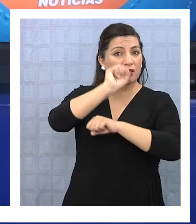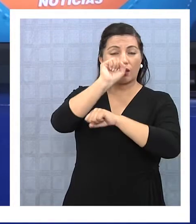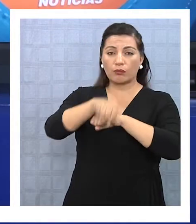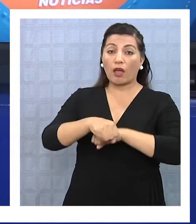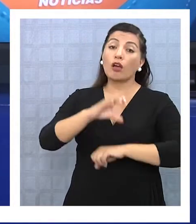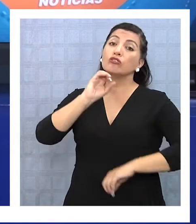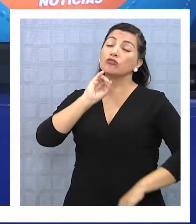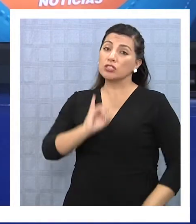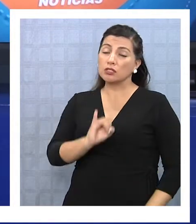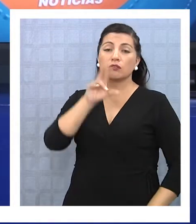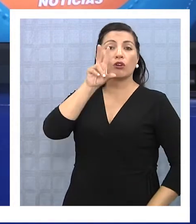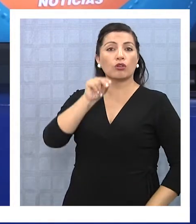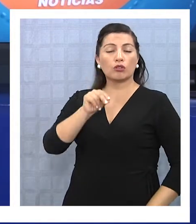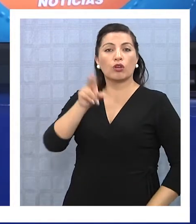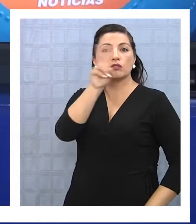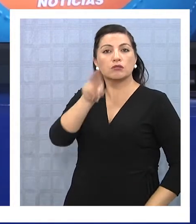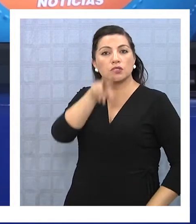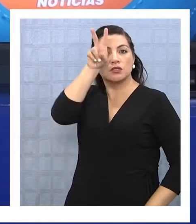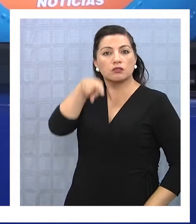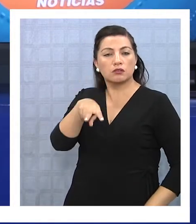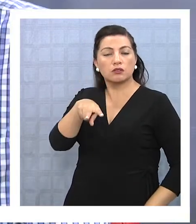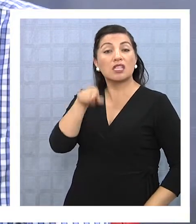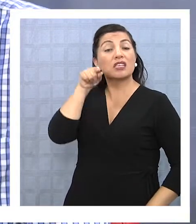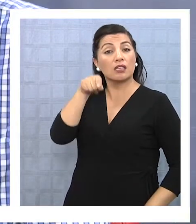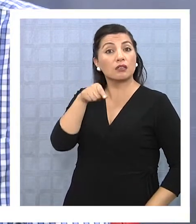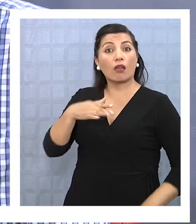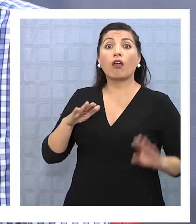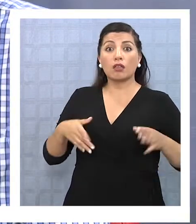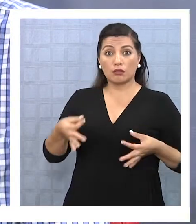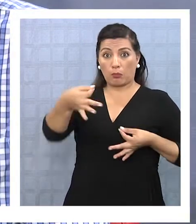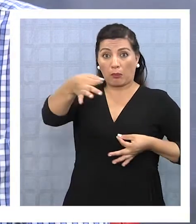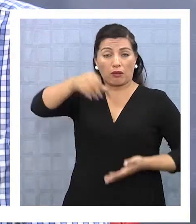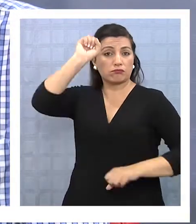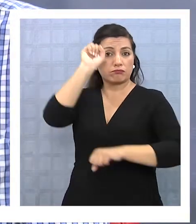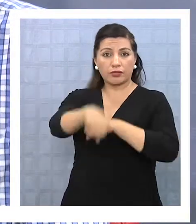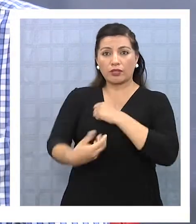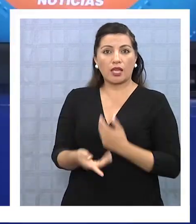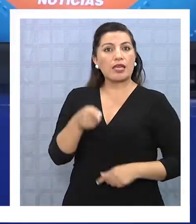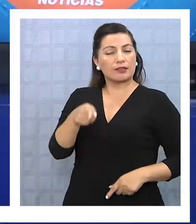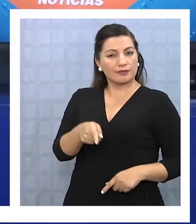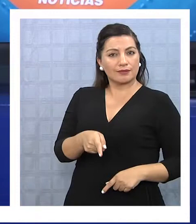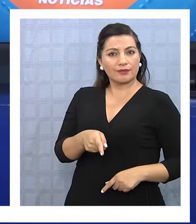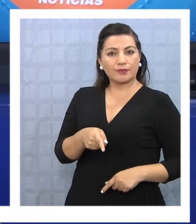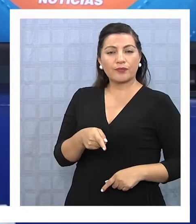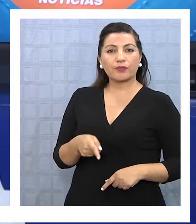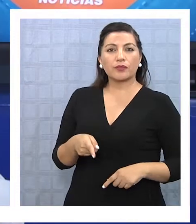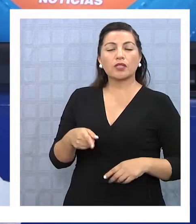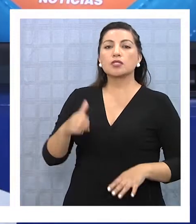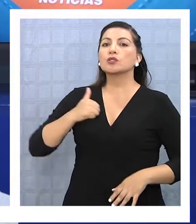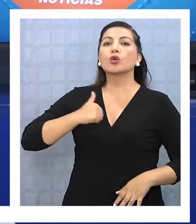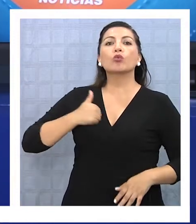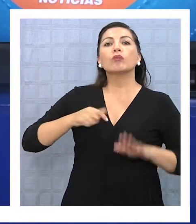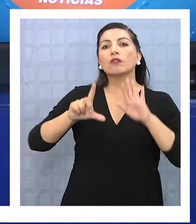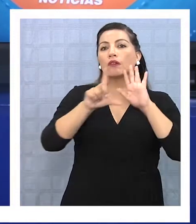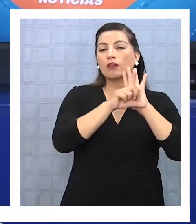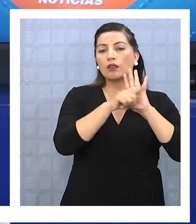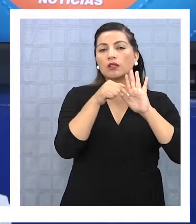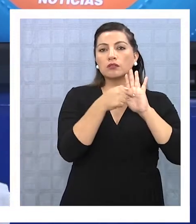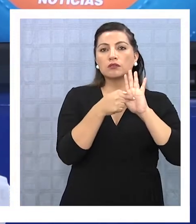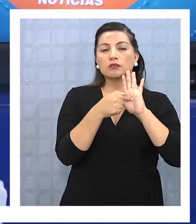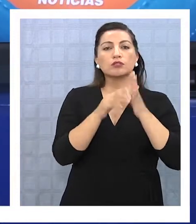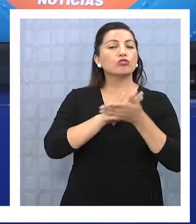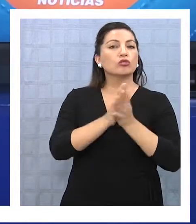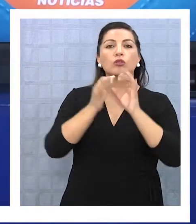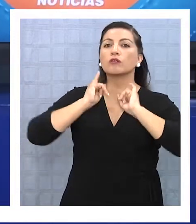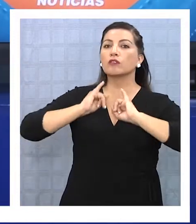aprobadas o rechazadas por el Servicio de Impuestos Internos. Y en este caso fueron aprobadas. Y por lo tanto, se cumplió con la ley, se